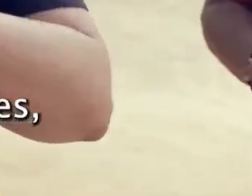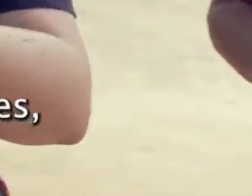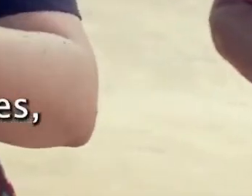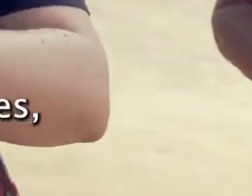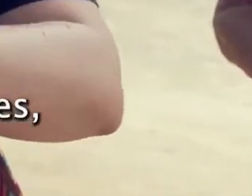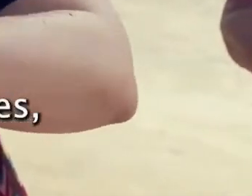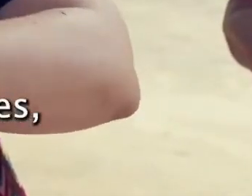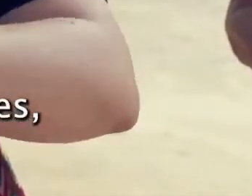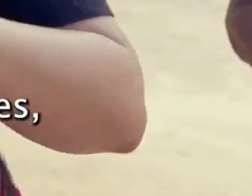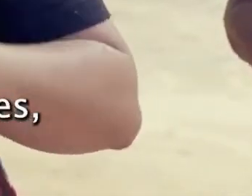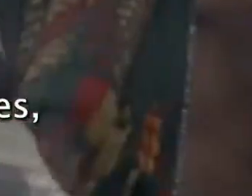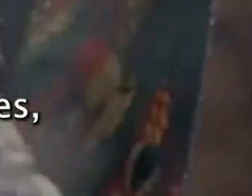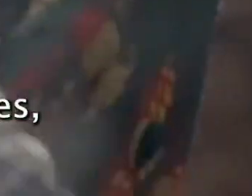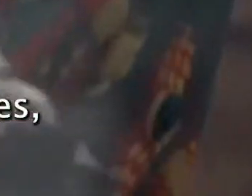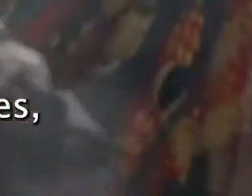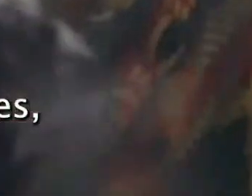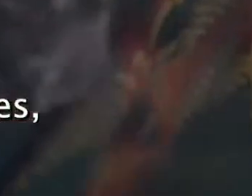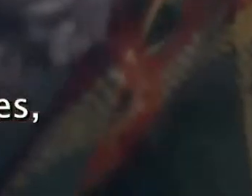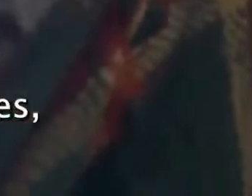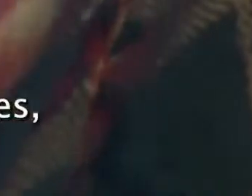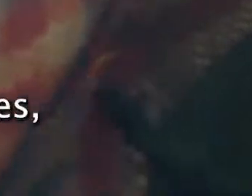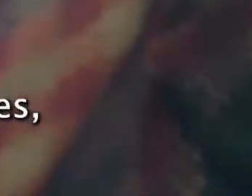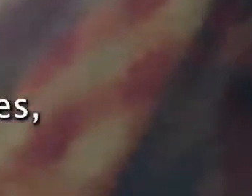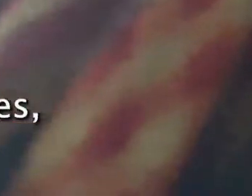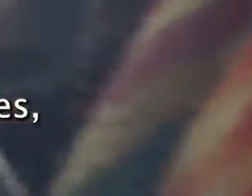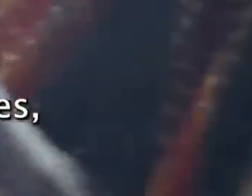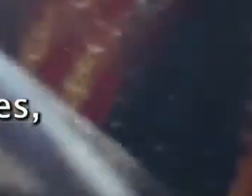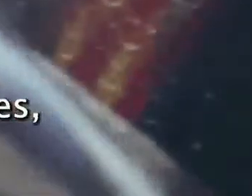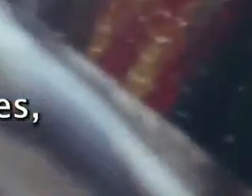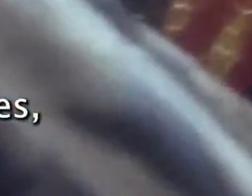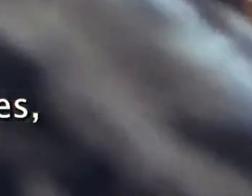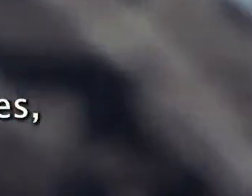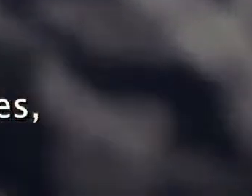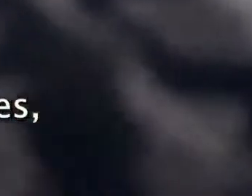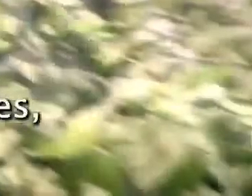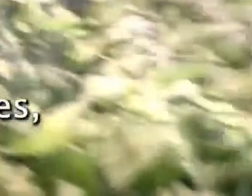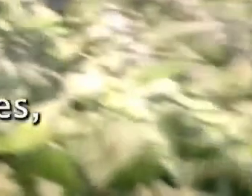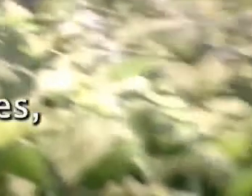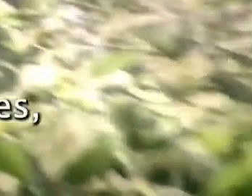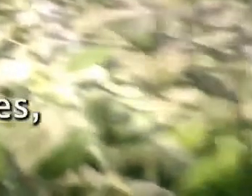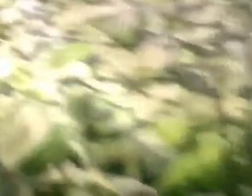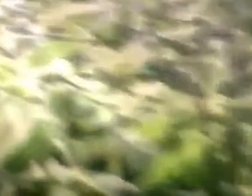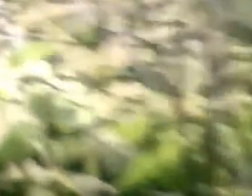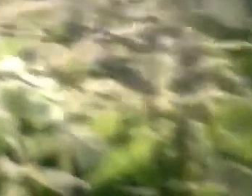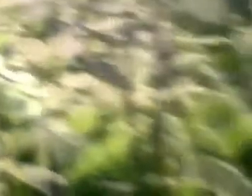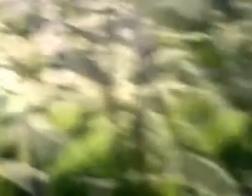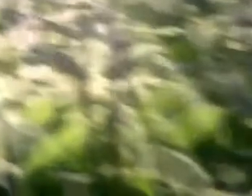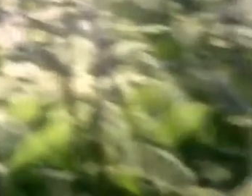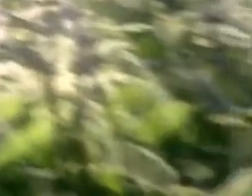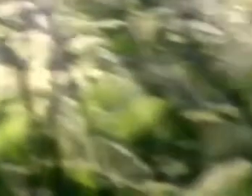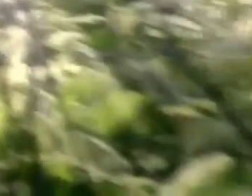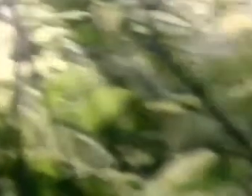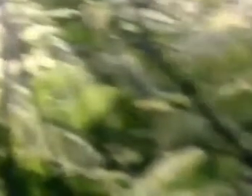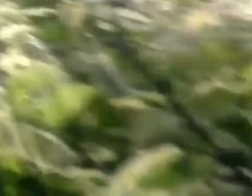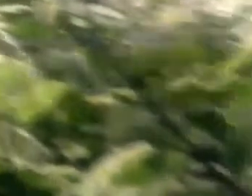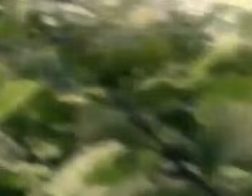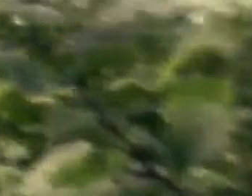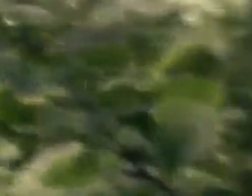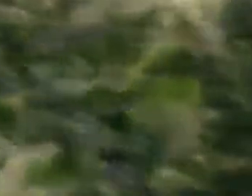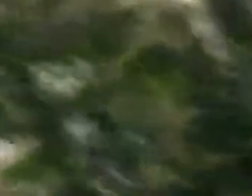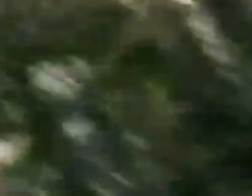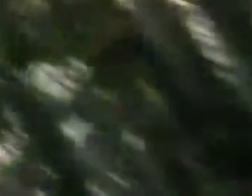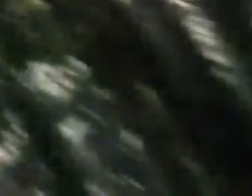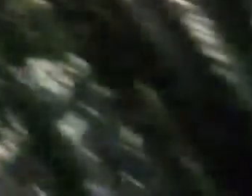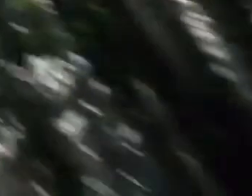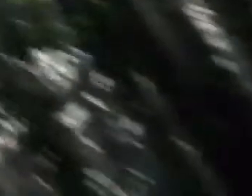Fundamental las plantas en este oficio, en sus saberes, porque todo es a base de plantas. Los mismos espíritus le dicen a